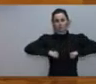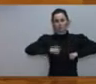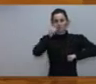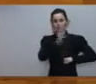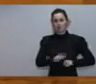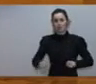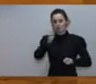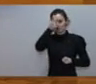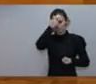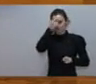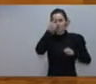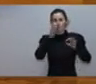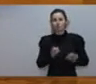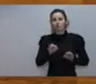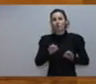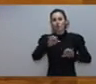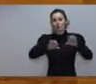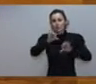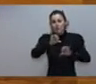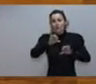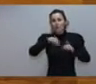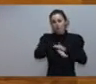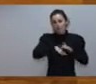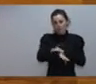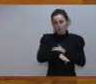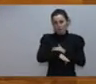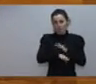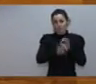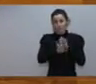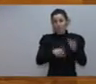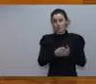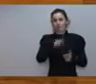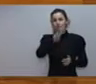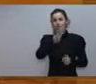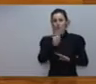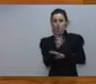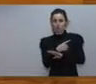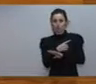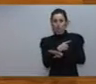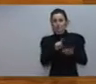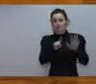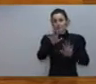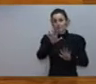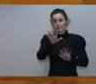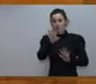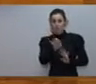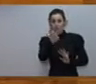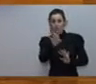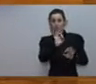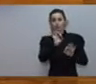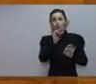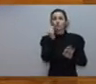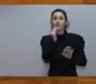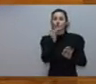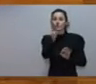suma de nutrientes que permanecen almacenados hasta 24 horas a 65 grados o bajo cadenas de frío y